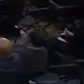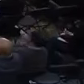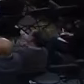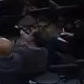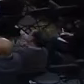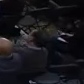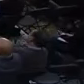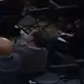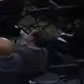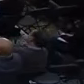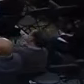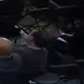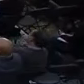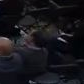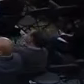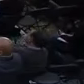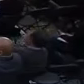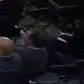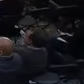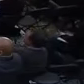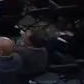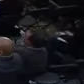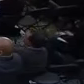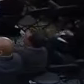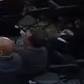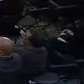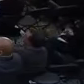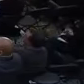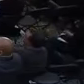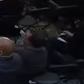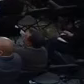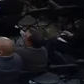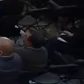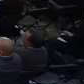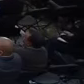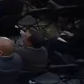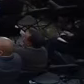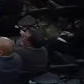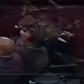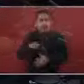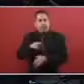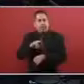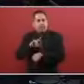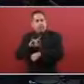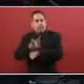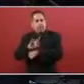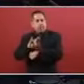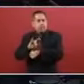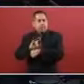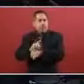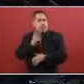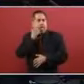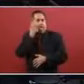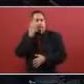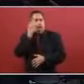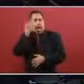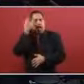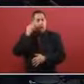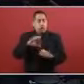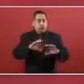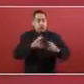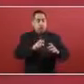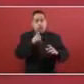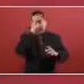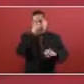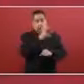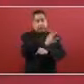organismos como el de la transparencia. ¿Cuál fue la primera decisión que toma cuando crearon ese